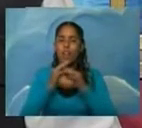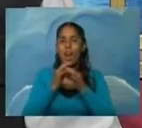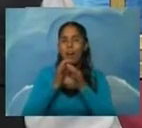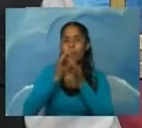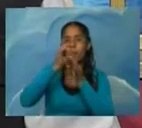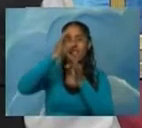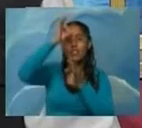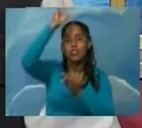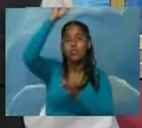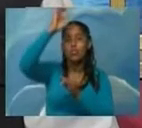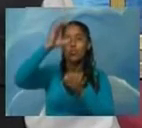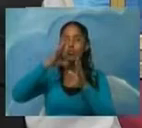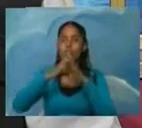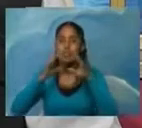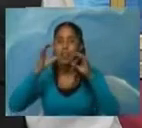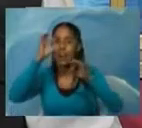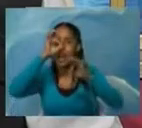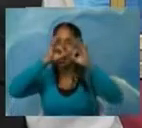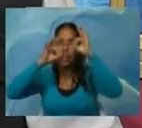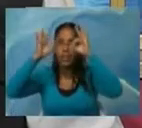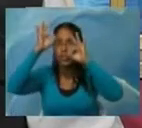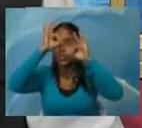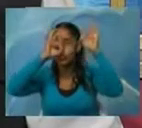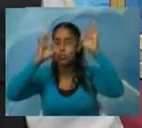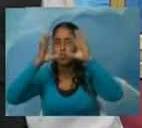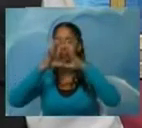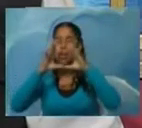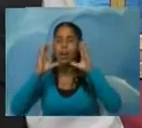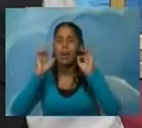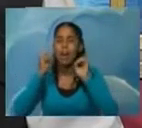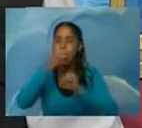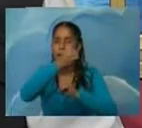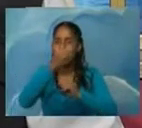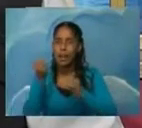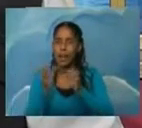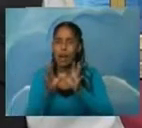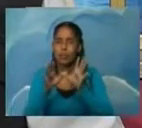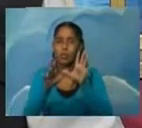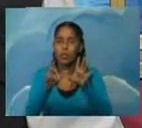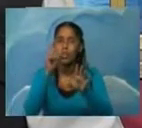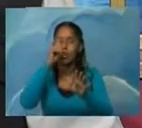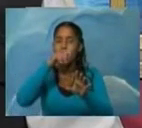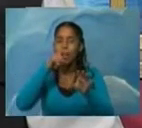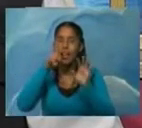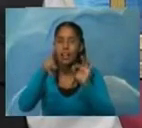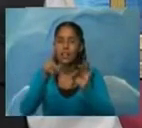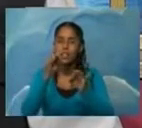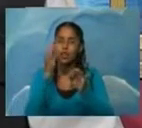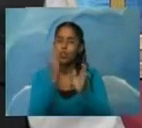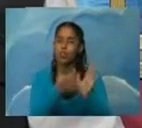la lechuza, la gaviota, el gavilán según su especie, el